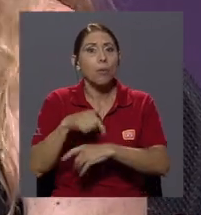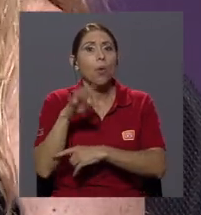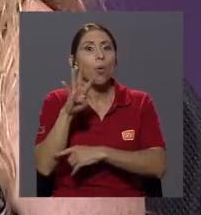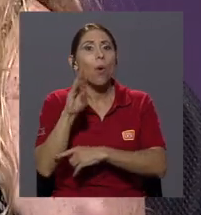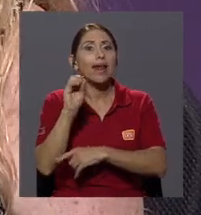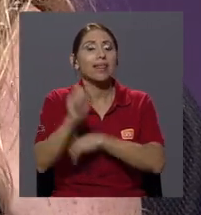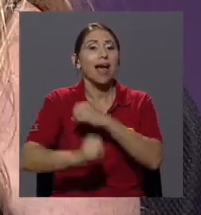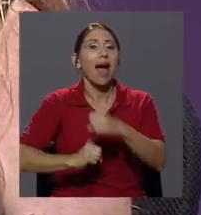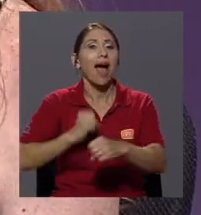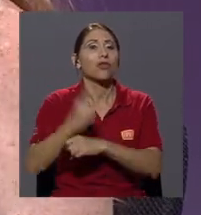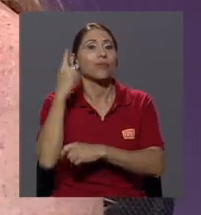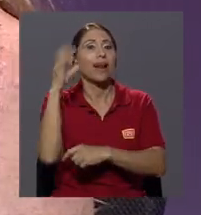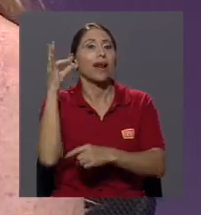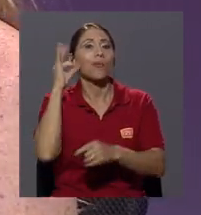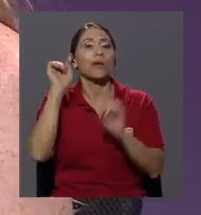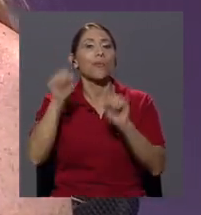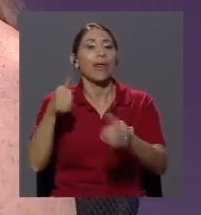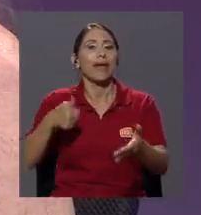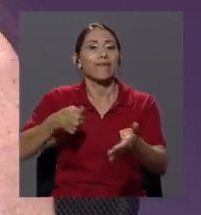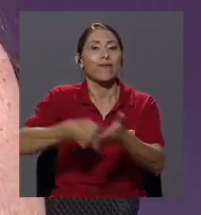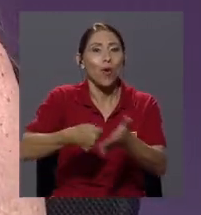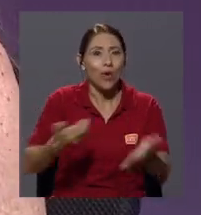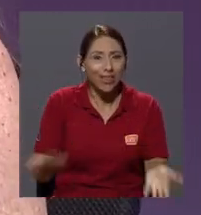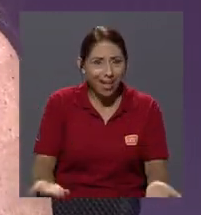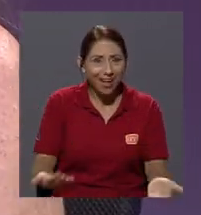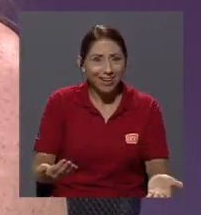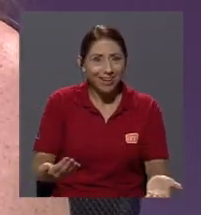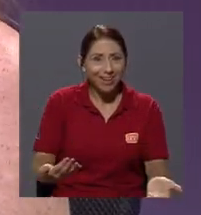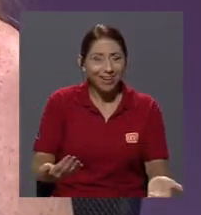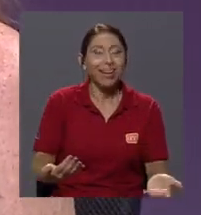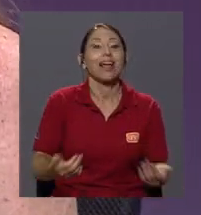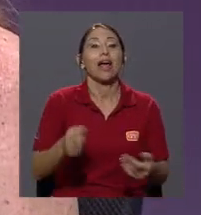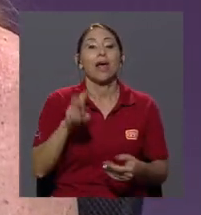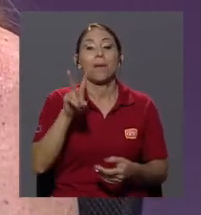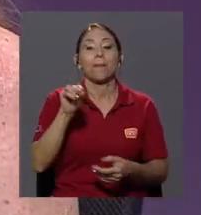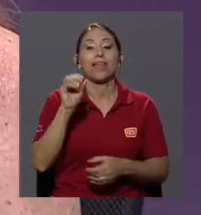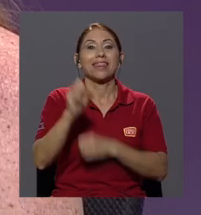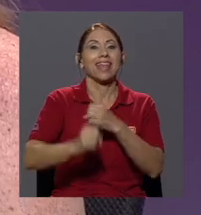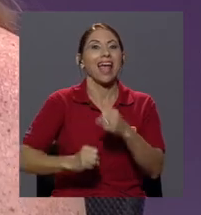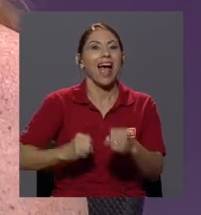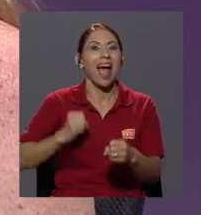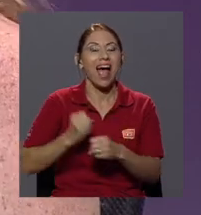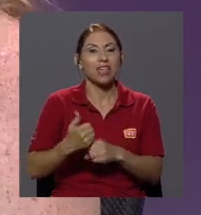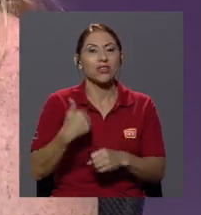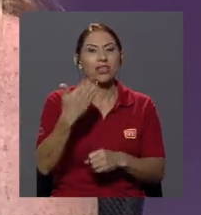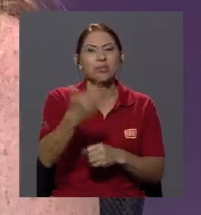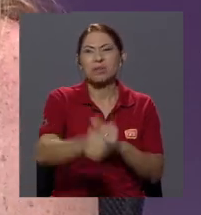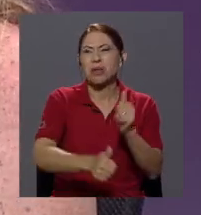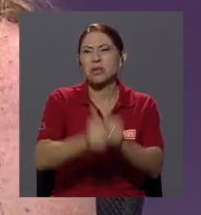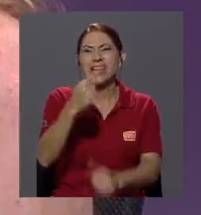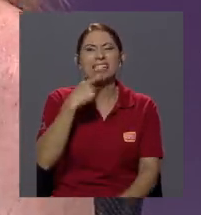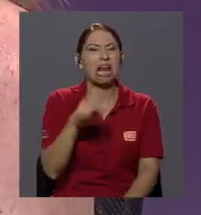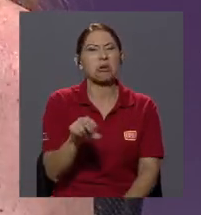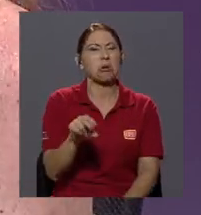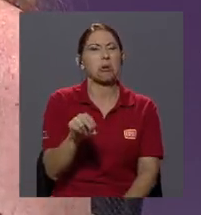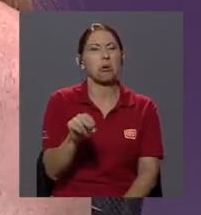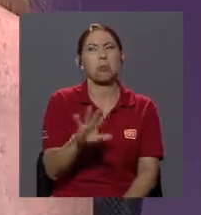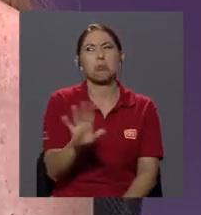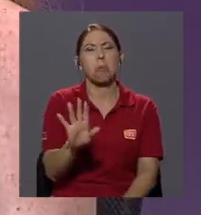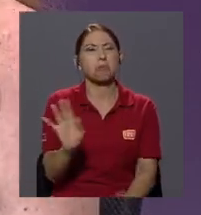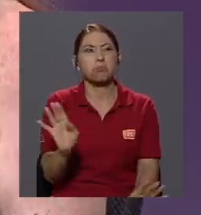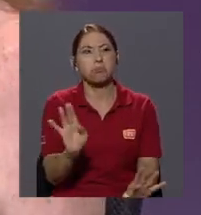los 20 años todavía la mayoría decir no no no no pero a los 40 años era el cambio tan